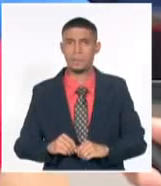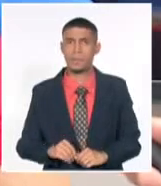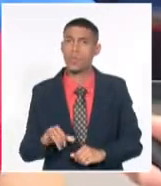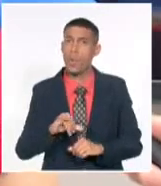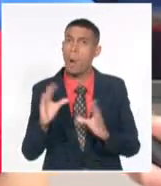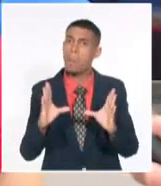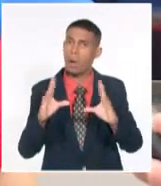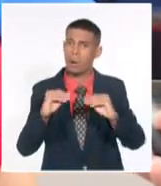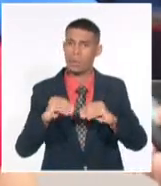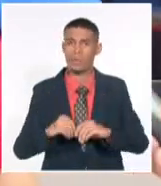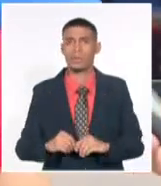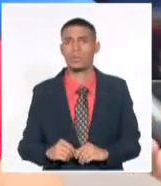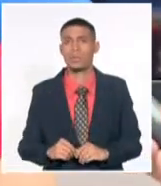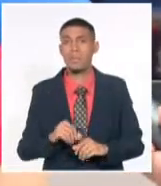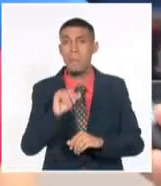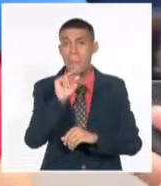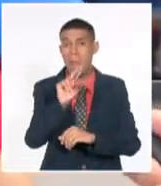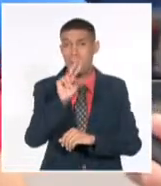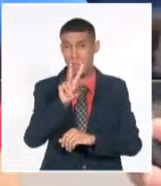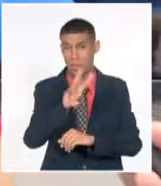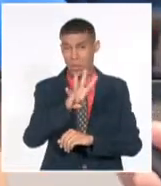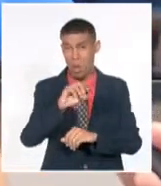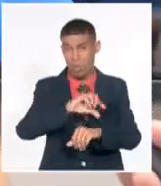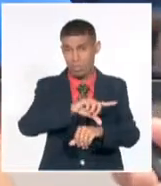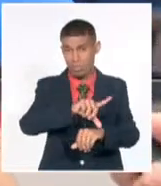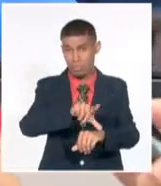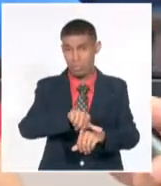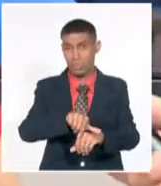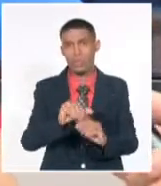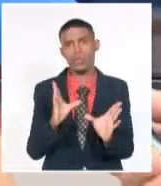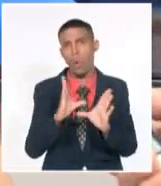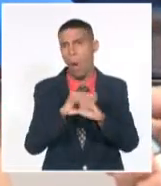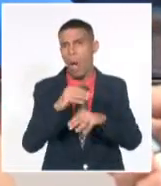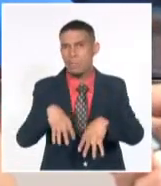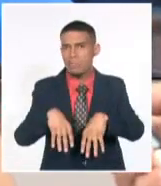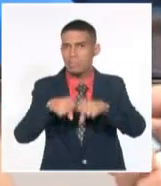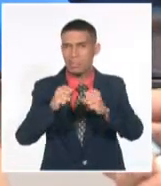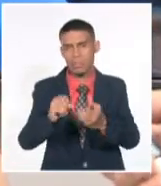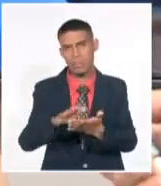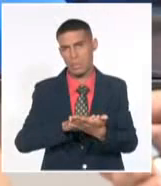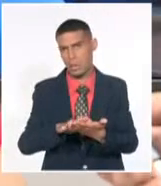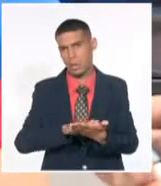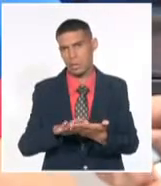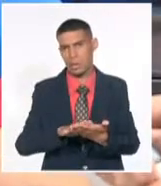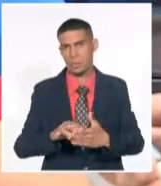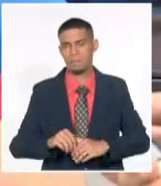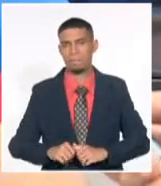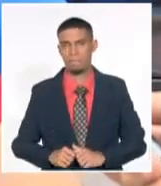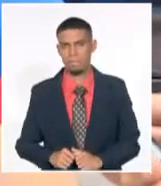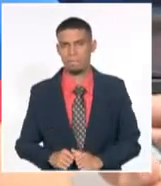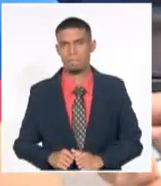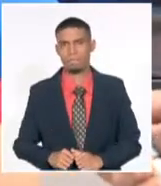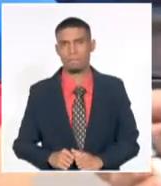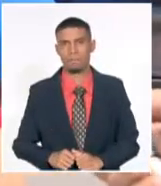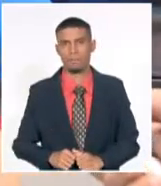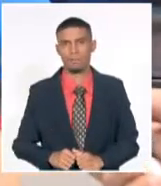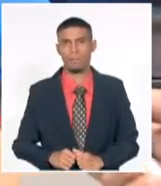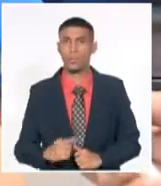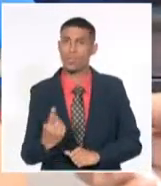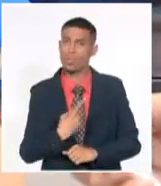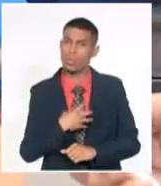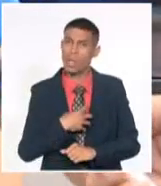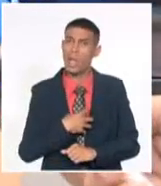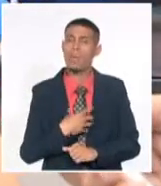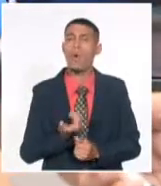máxima demanda quiere decir que las 24 horas dí no estamos previendo afectación al servicio por déficit de capacidad de generación tenemos en avería dos